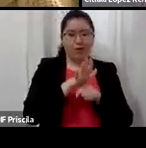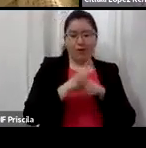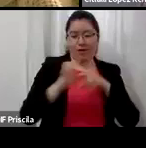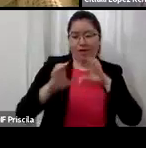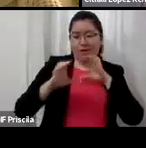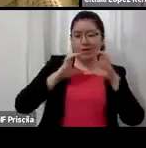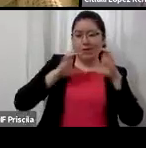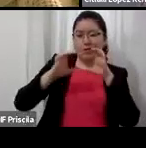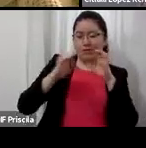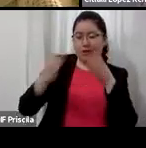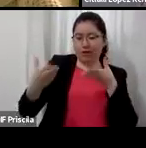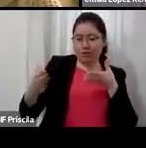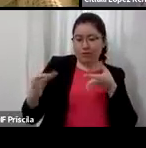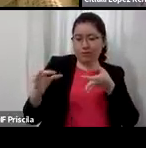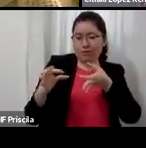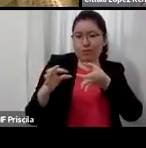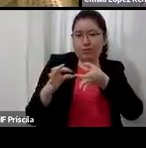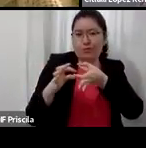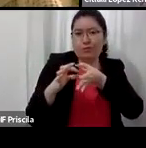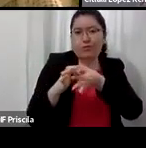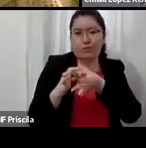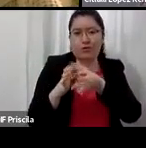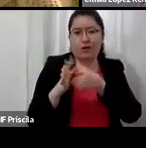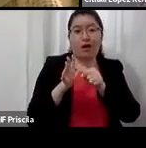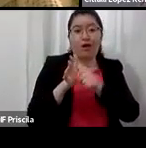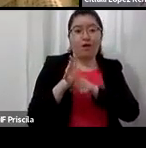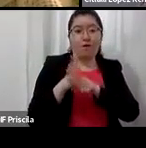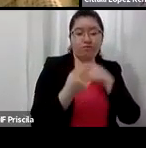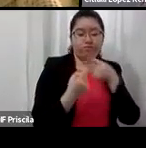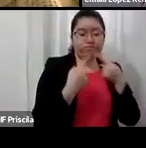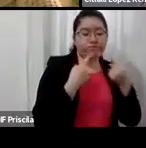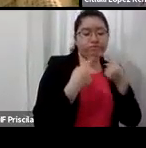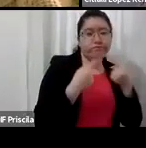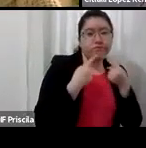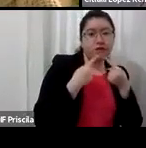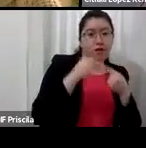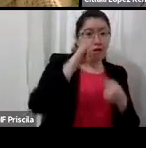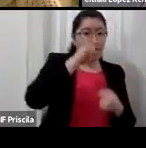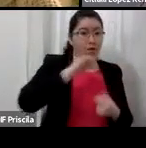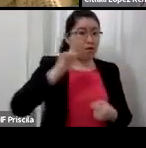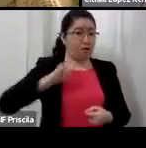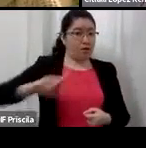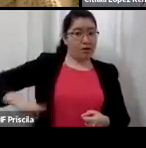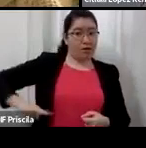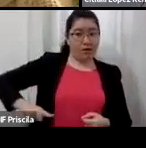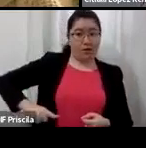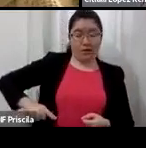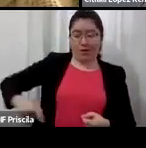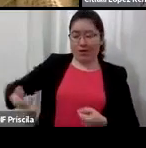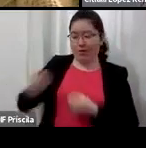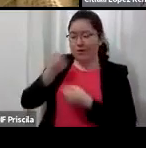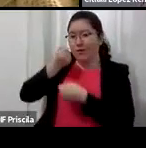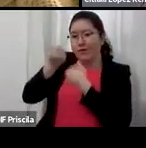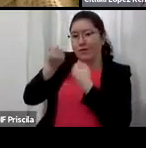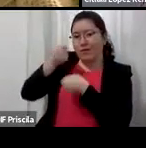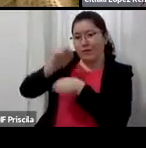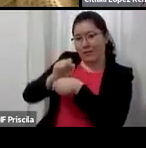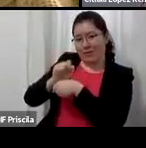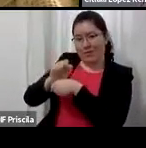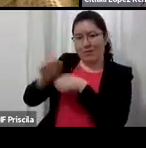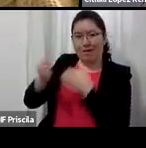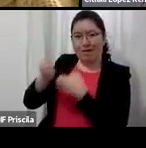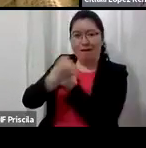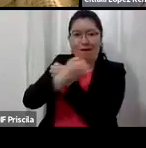si acercamos y permitimos que haya un diálogo directo entre una jefa de gobierno y estudiantes de secundaria o un secretario